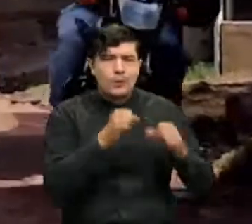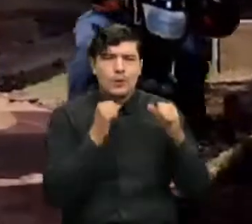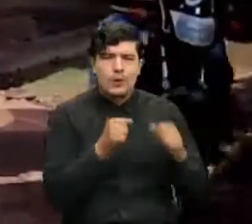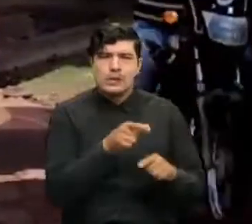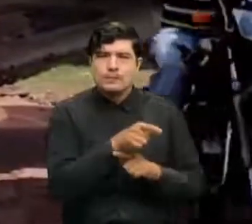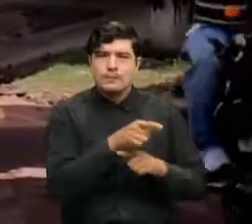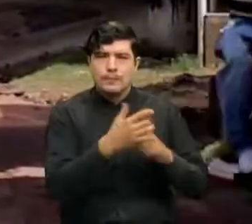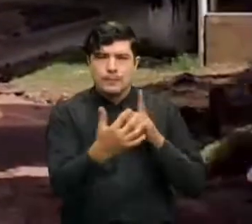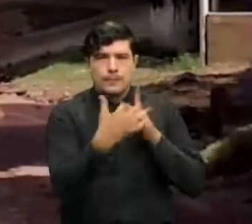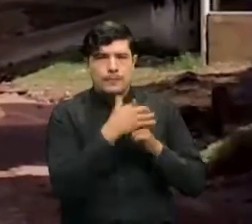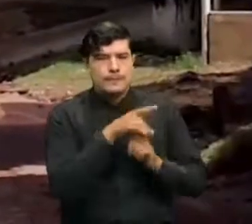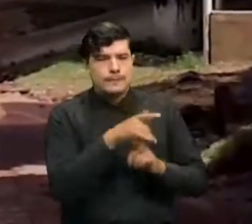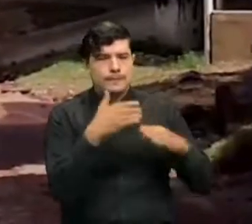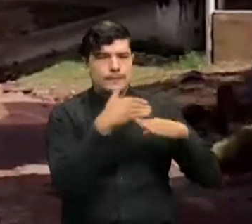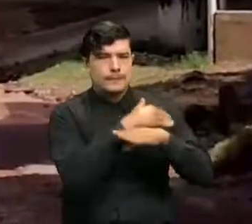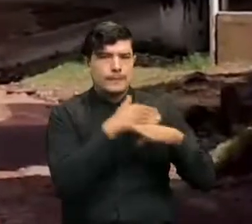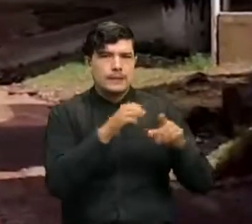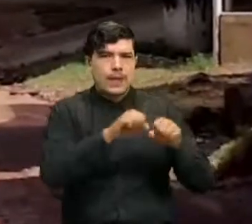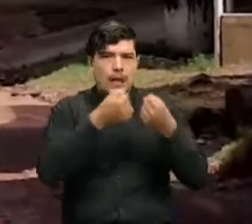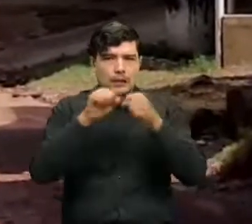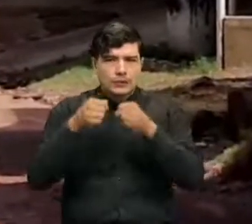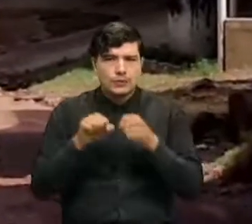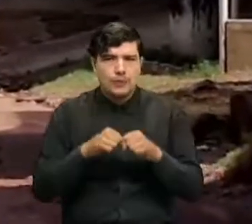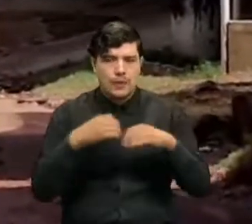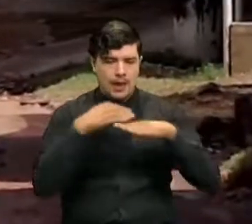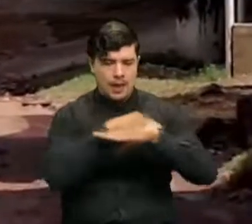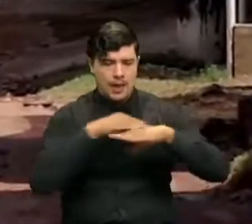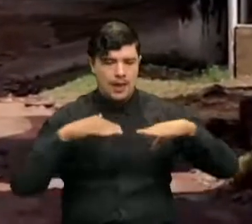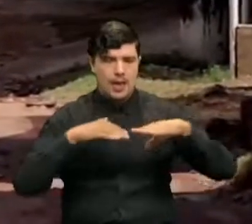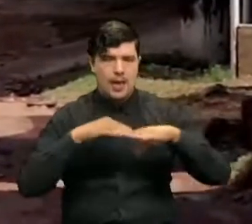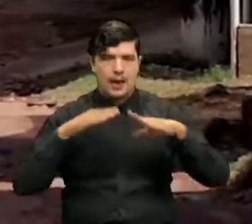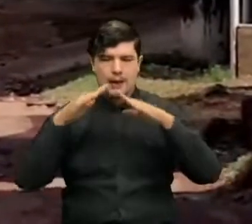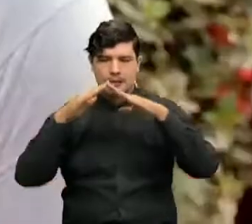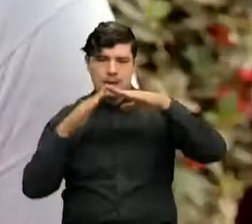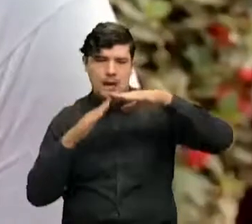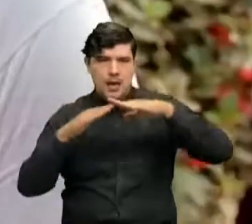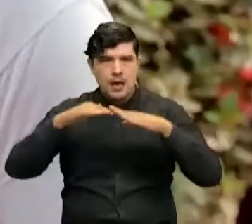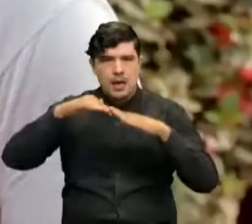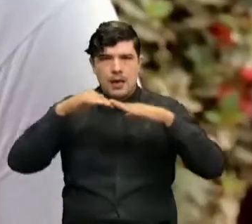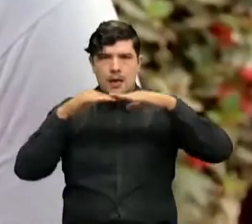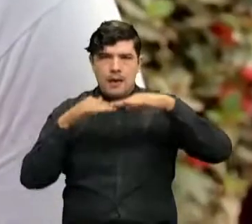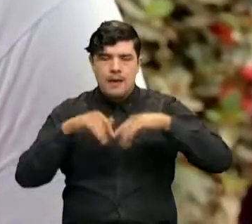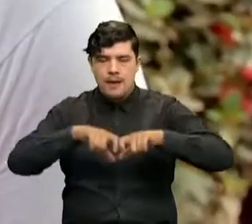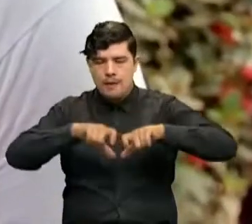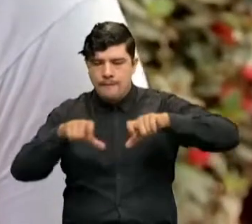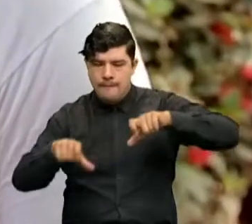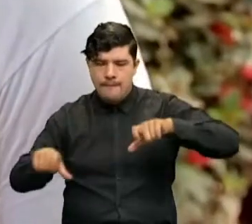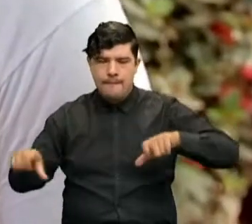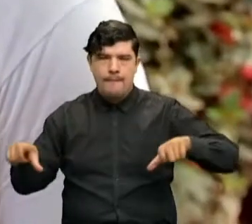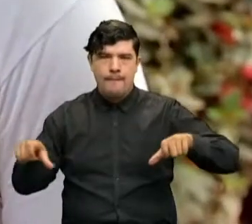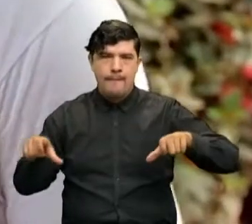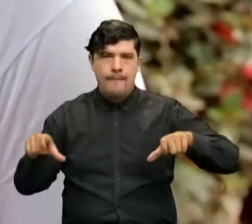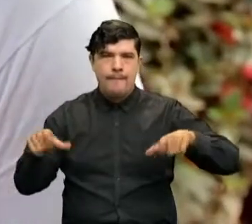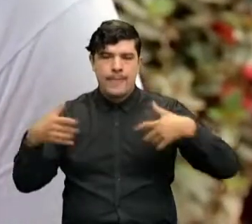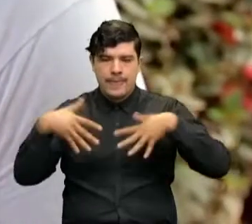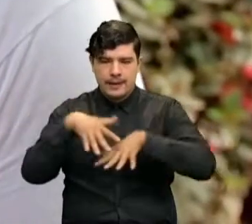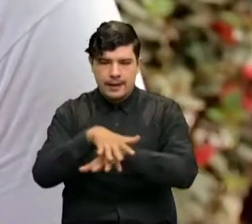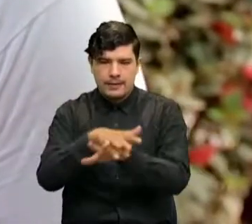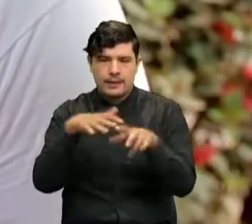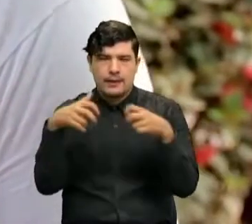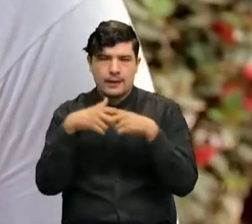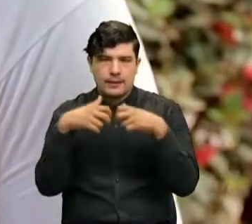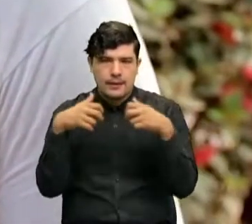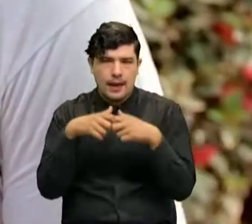esto está ocasionando múltiples daños en nuestra infraestructura, en el acueducto, en la red de